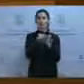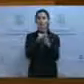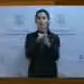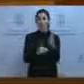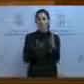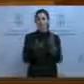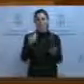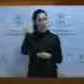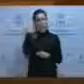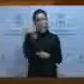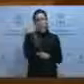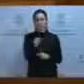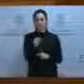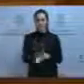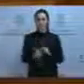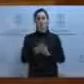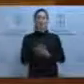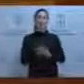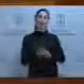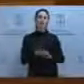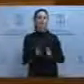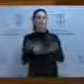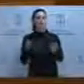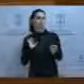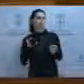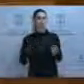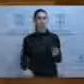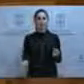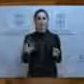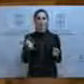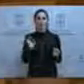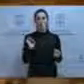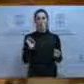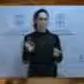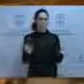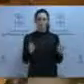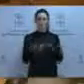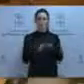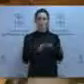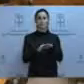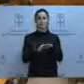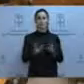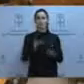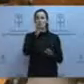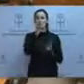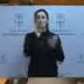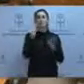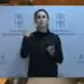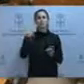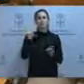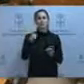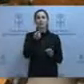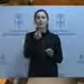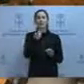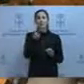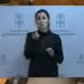se crean que aquí estamos hablando de las grandes fortunas, ni muchísimo menos. Estamos hablando de una pareja que gana 2